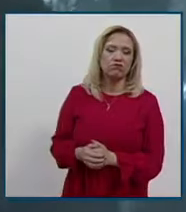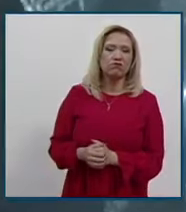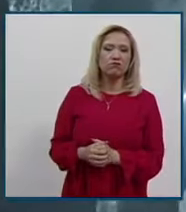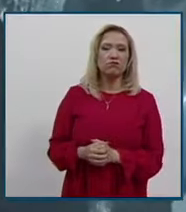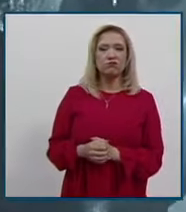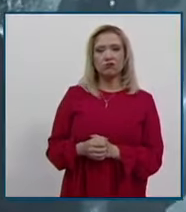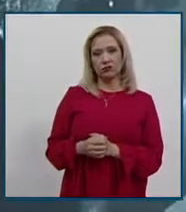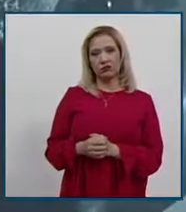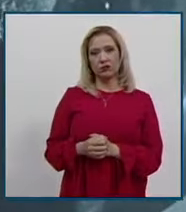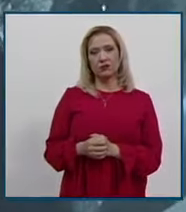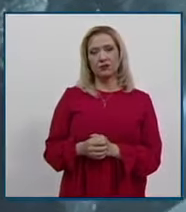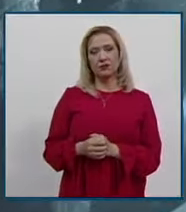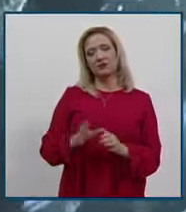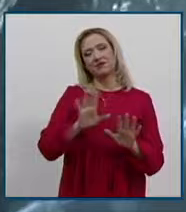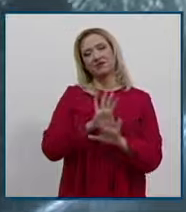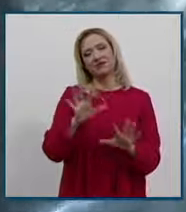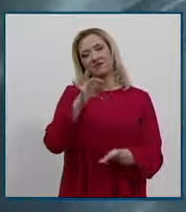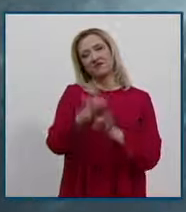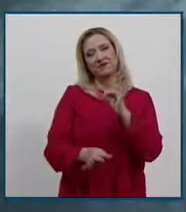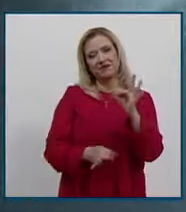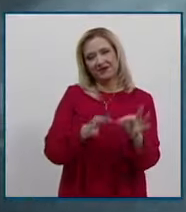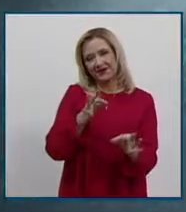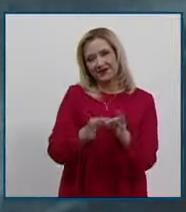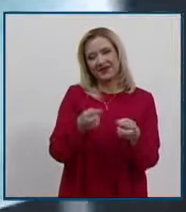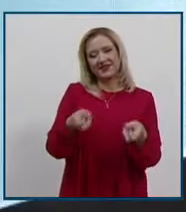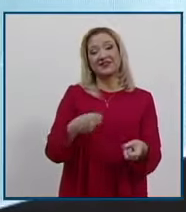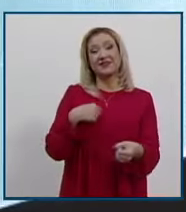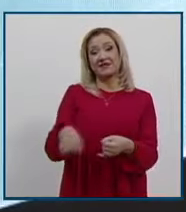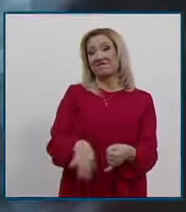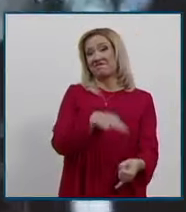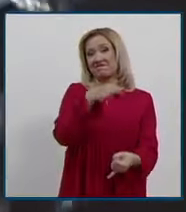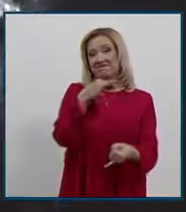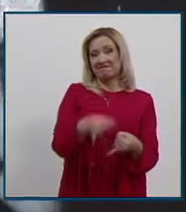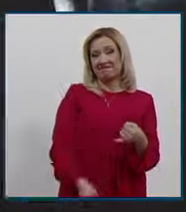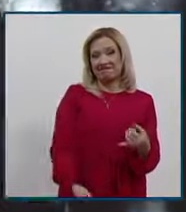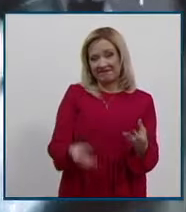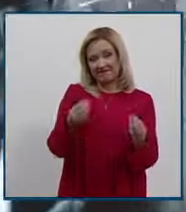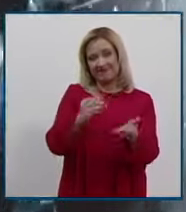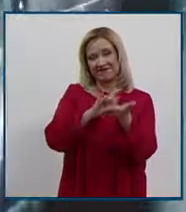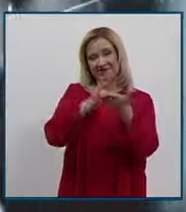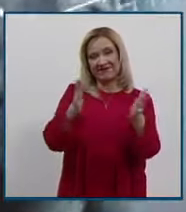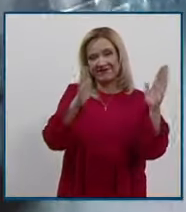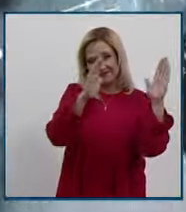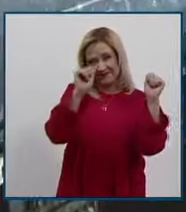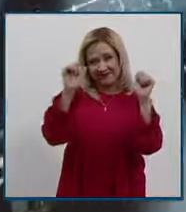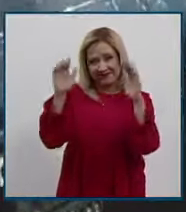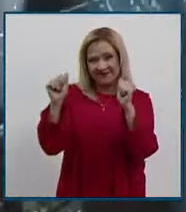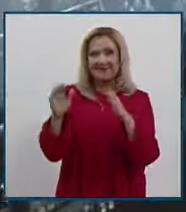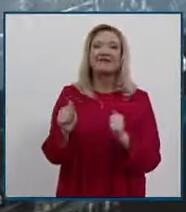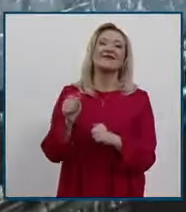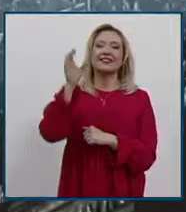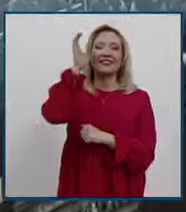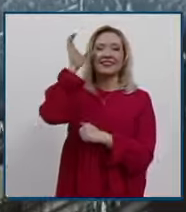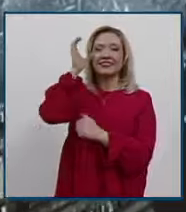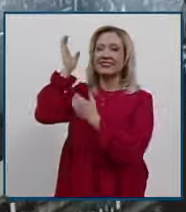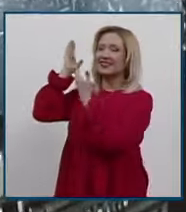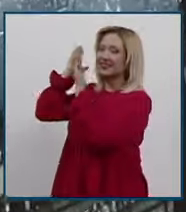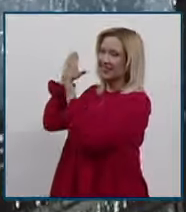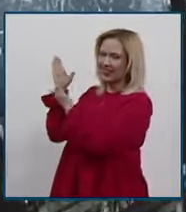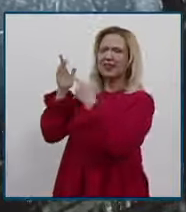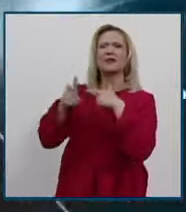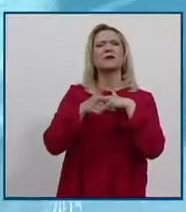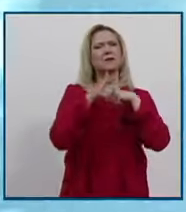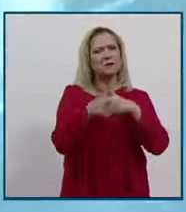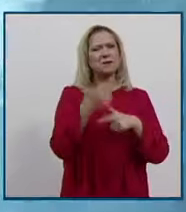electorales llegamos así al final de este semanario soy Citlali Pérez lo invito a mantenerse en la señal del Canal del poder